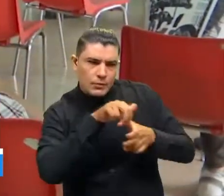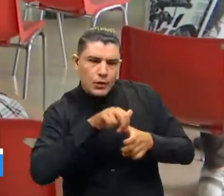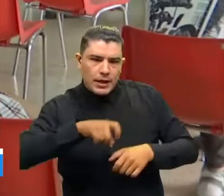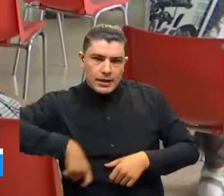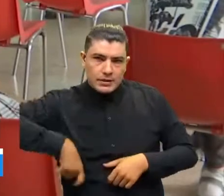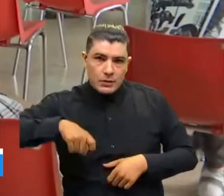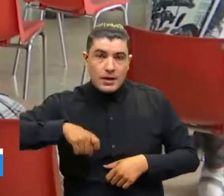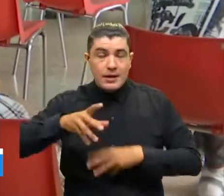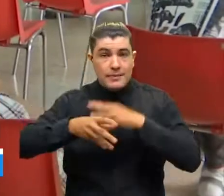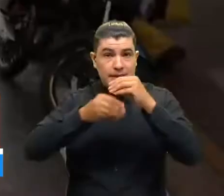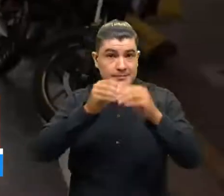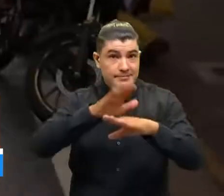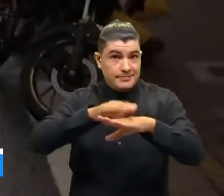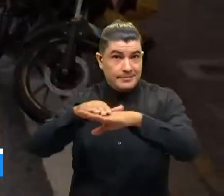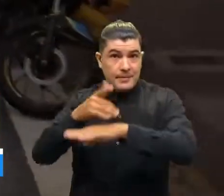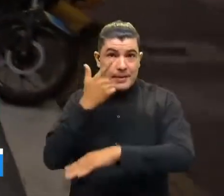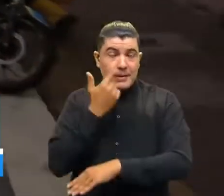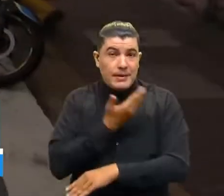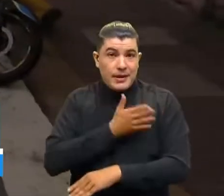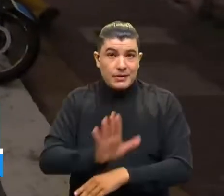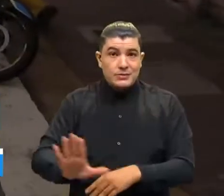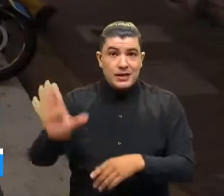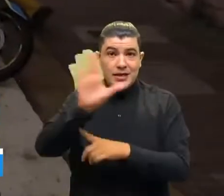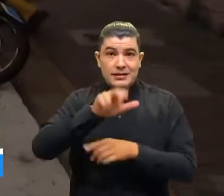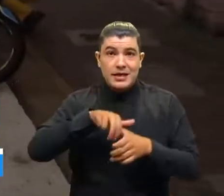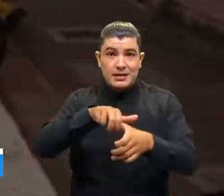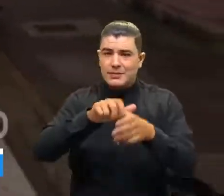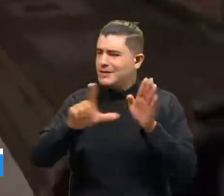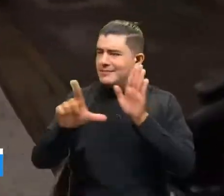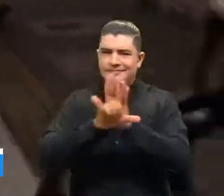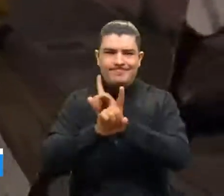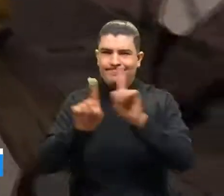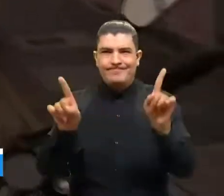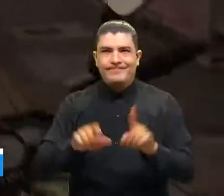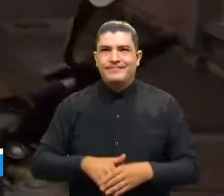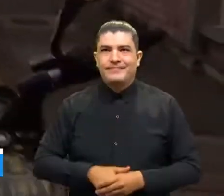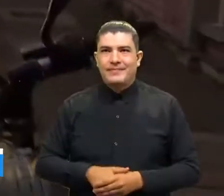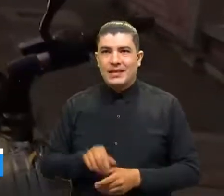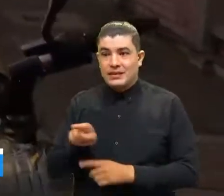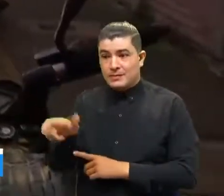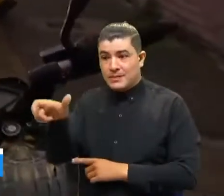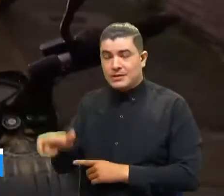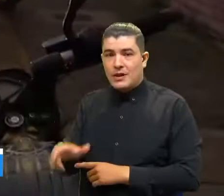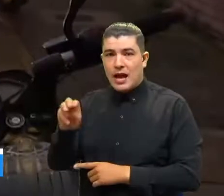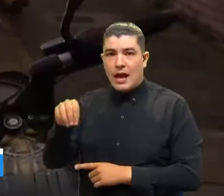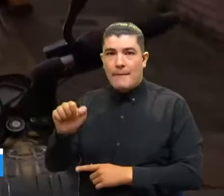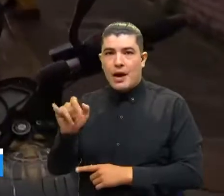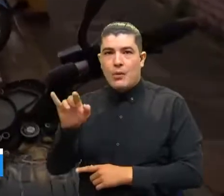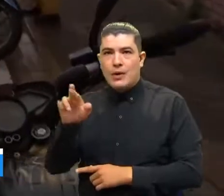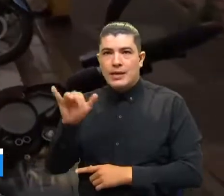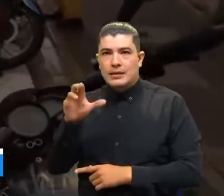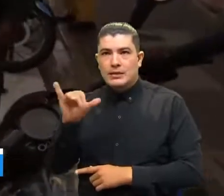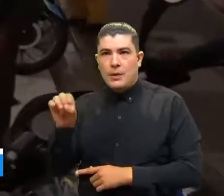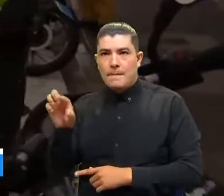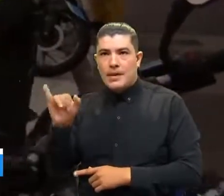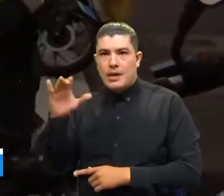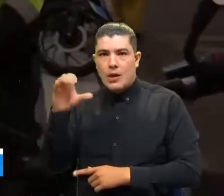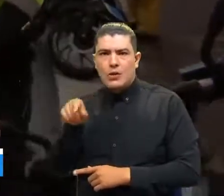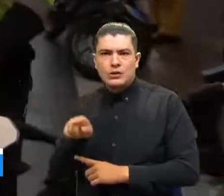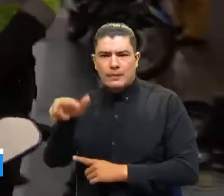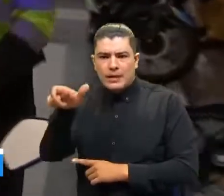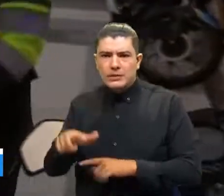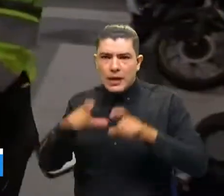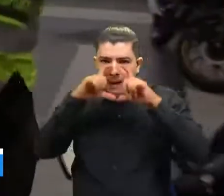ilegal sin tapabocas fue sorprendido por la policía mauricio picó un conductor de transporte escolar quien